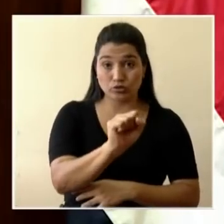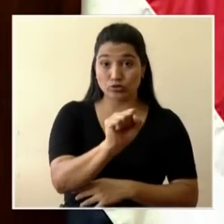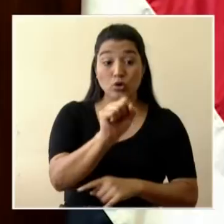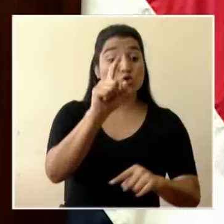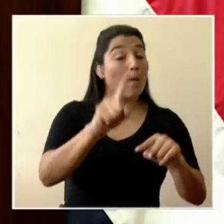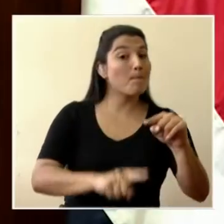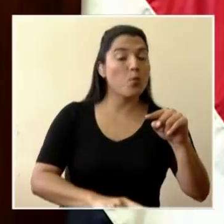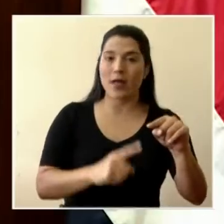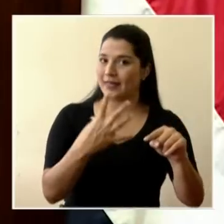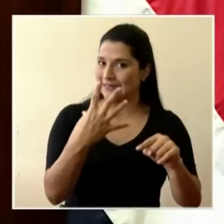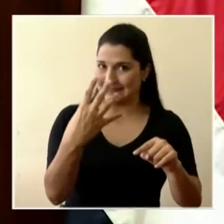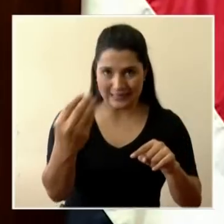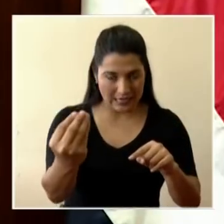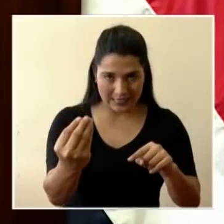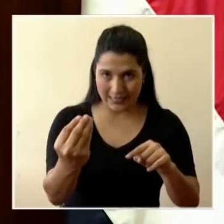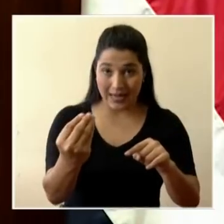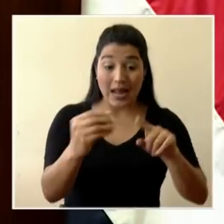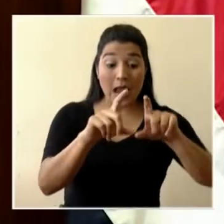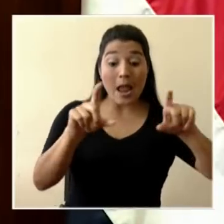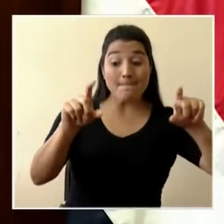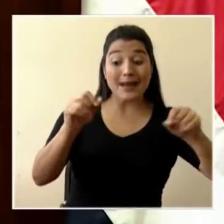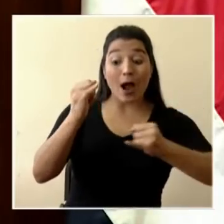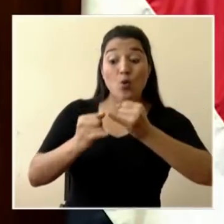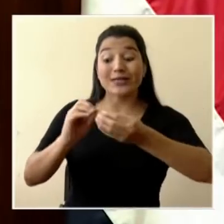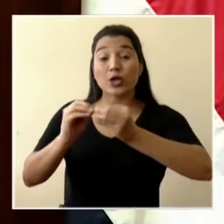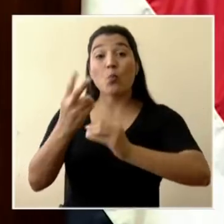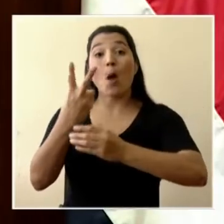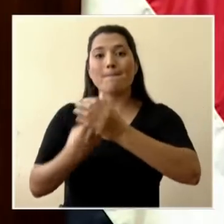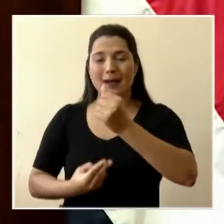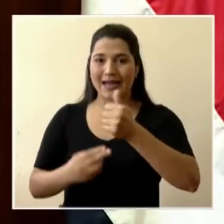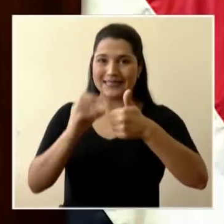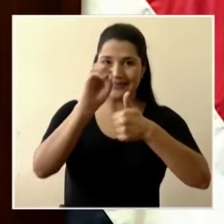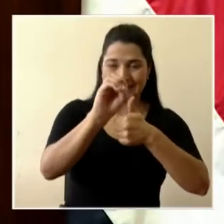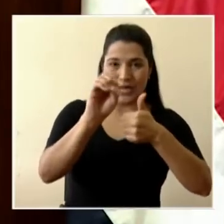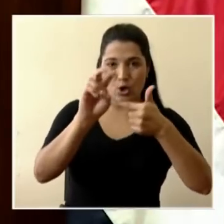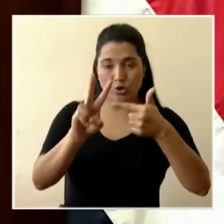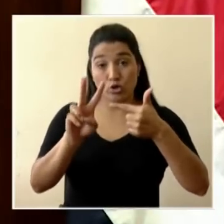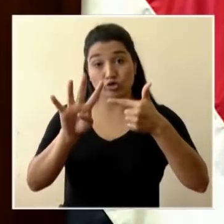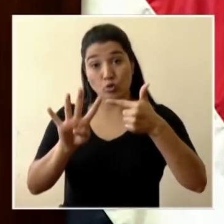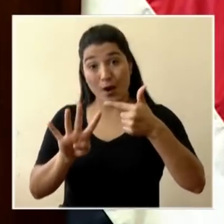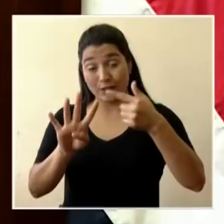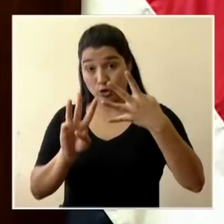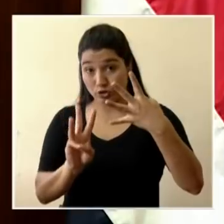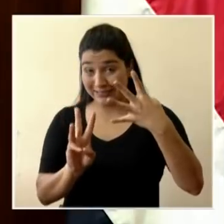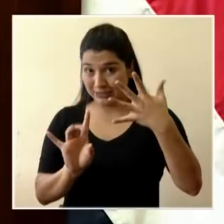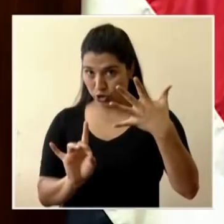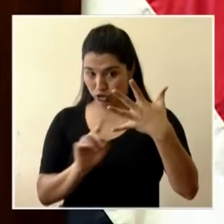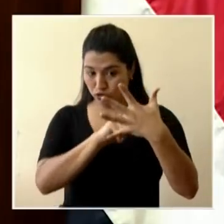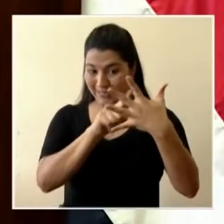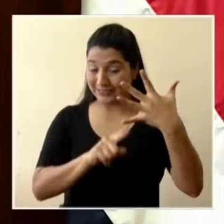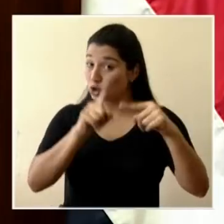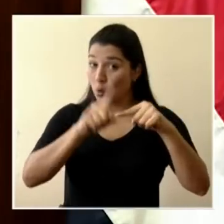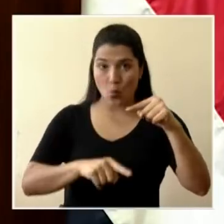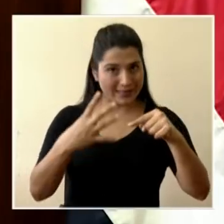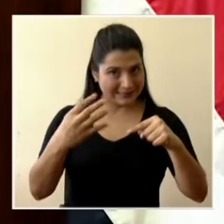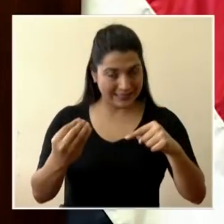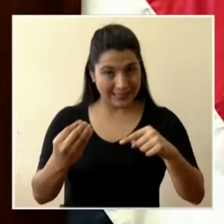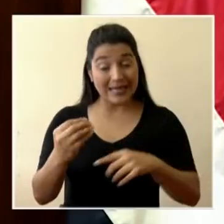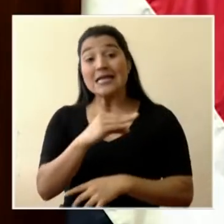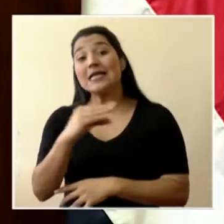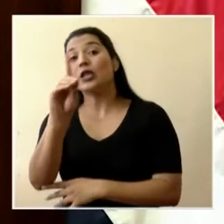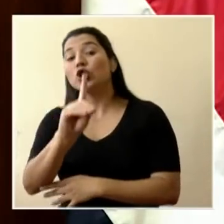las placas pares, no circula 0, 2, 4, 6 y 8, las terminaciones. Y no circulan los